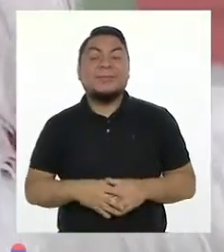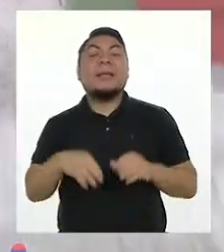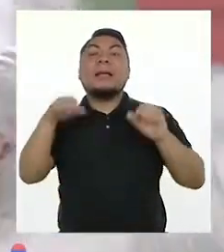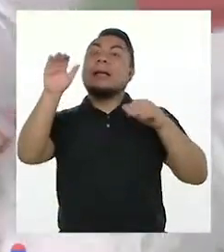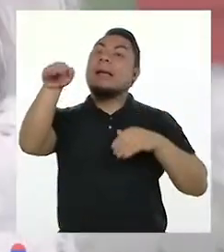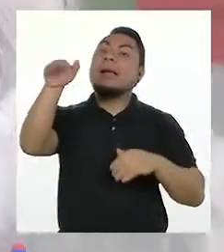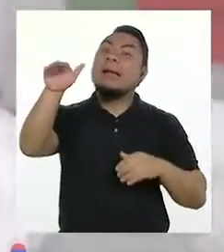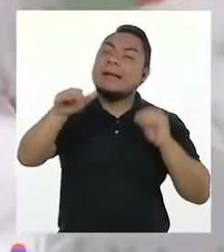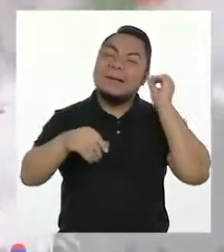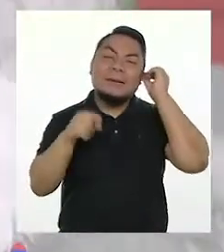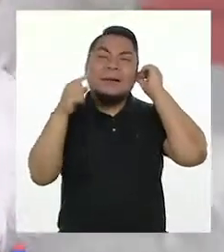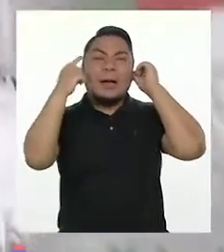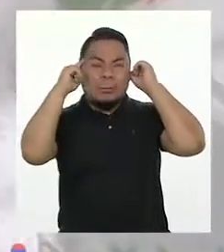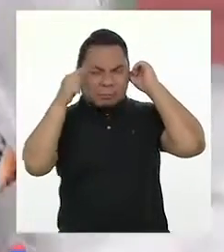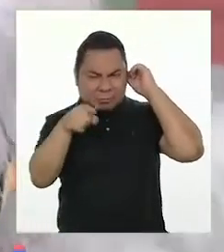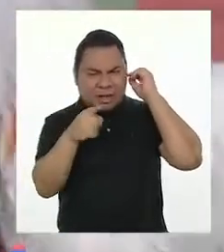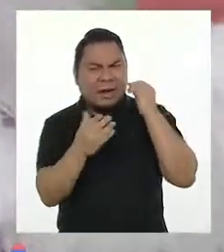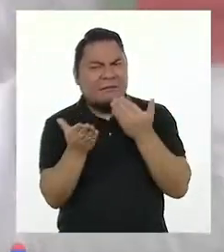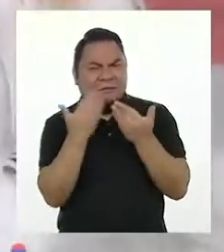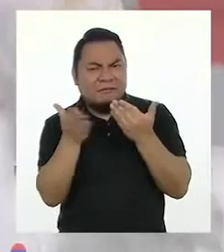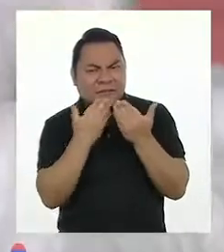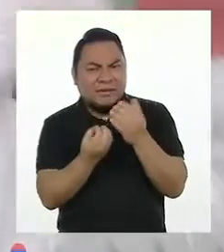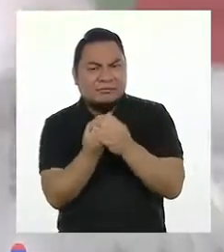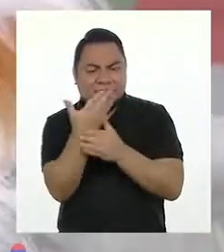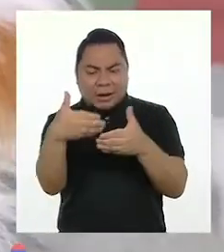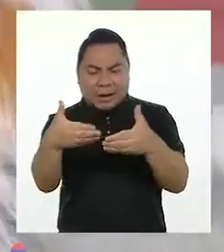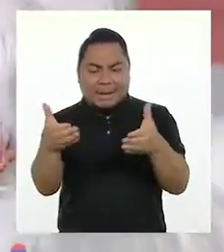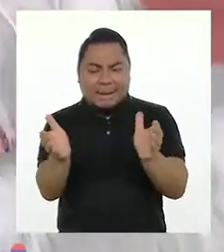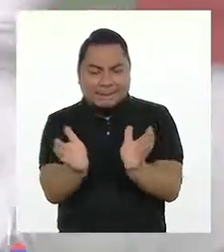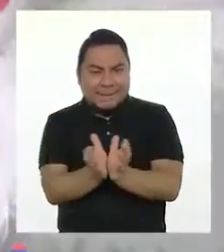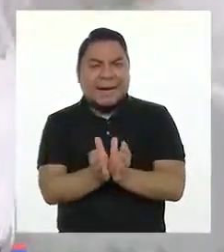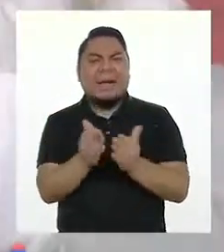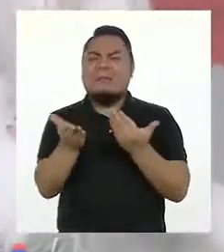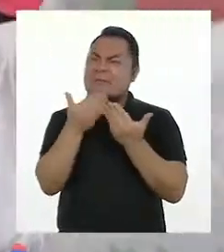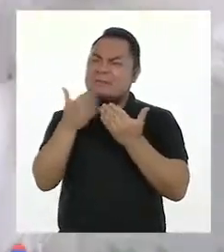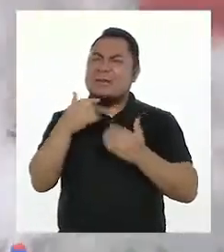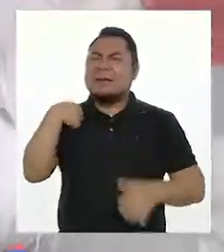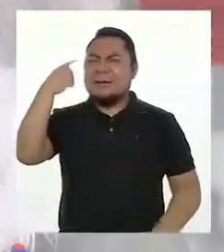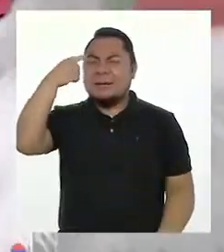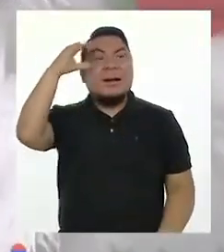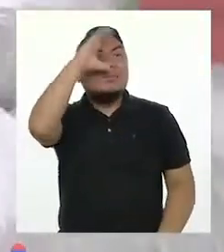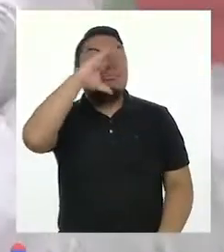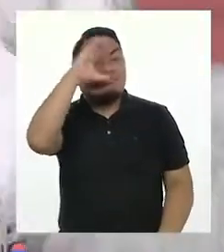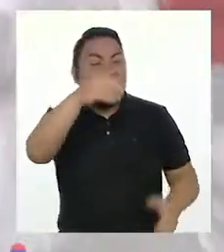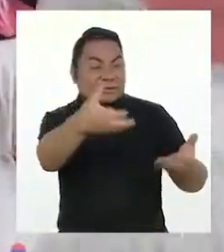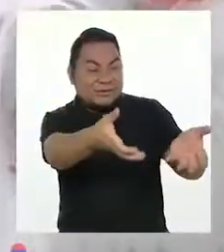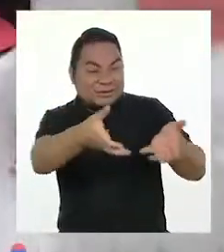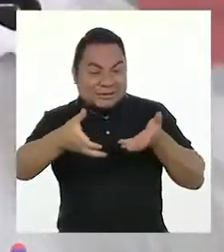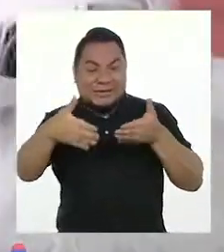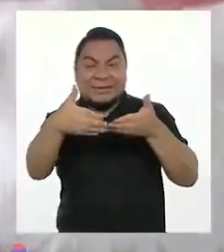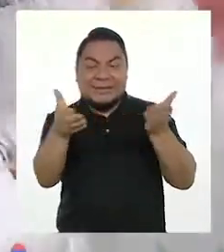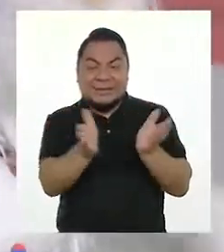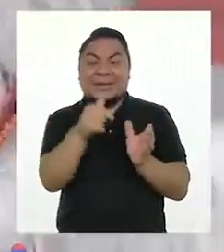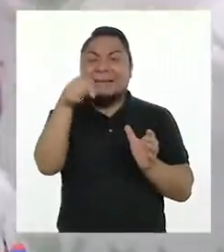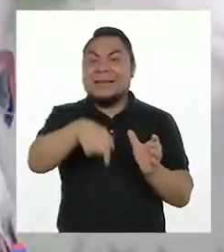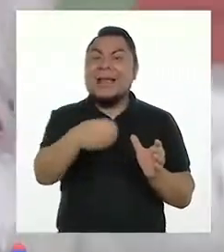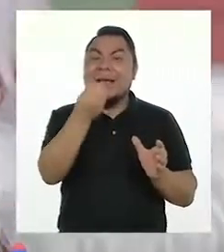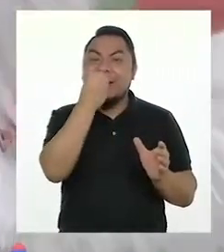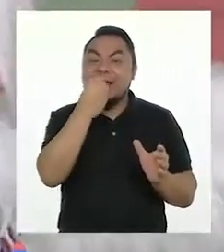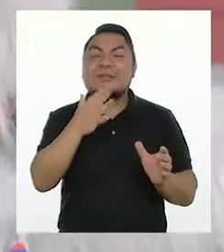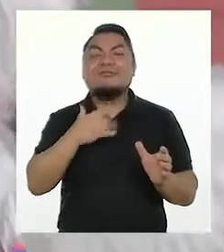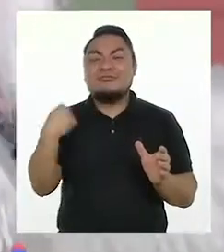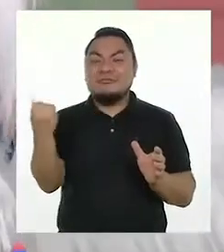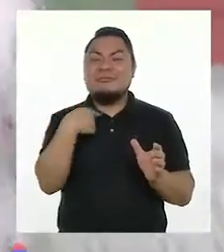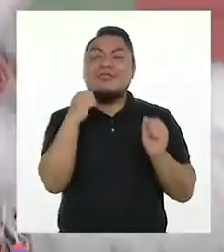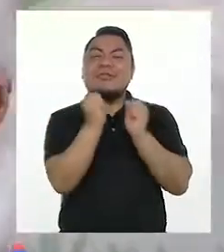Fátima, parece fácil sembrar vegetales en una maceta. Voy a buscar envasas para cultivar alimentos junto